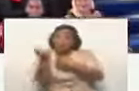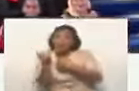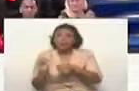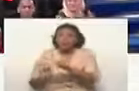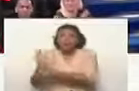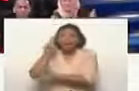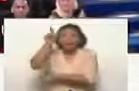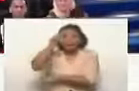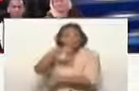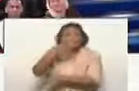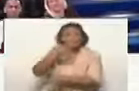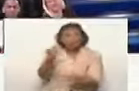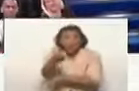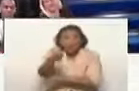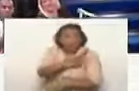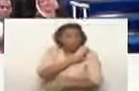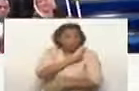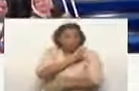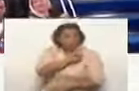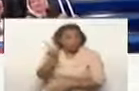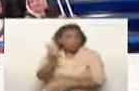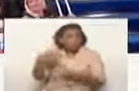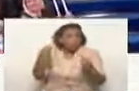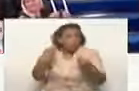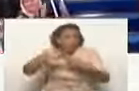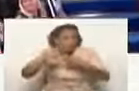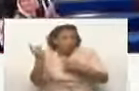allá. Hechos en Venezuela.